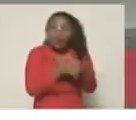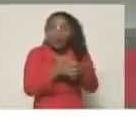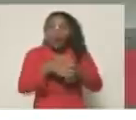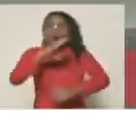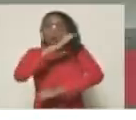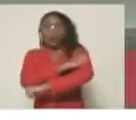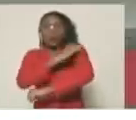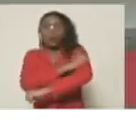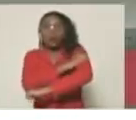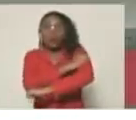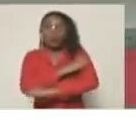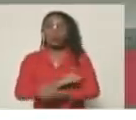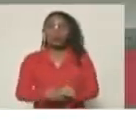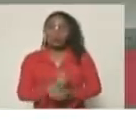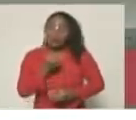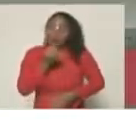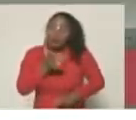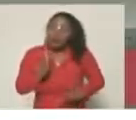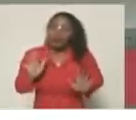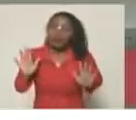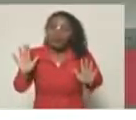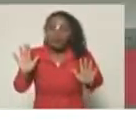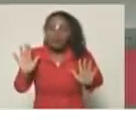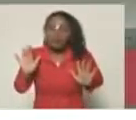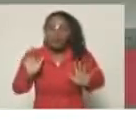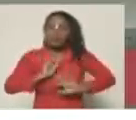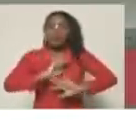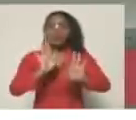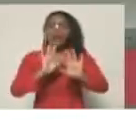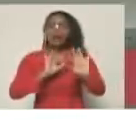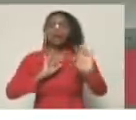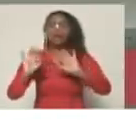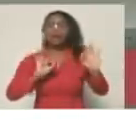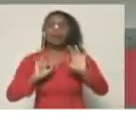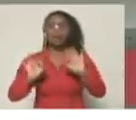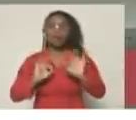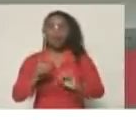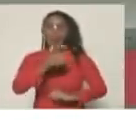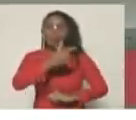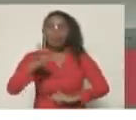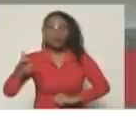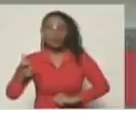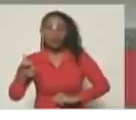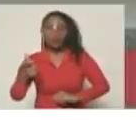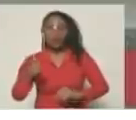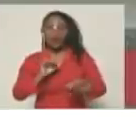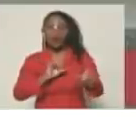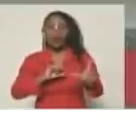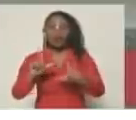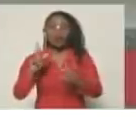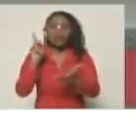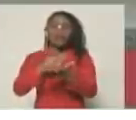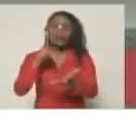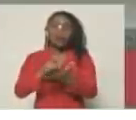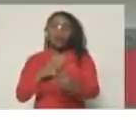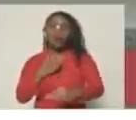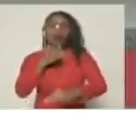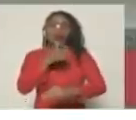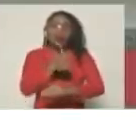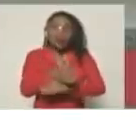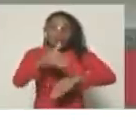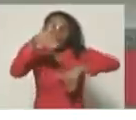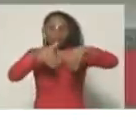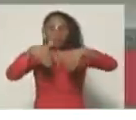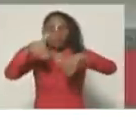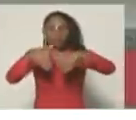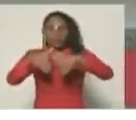oposición, bueno, están preparando sus candidatos y candidatas para ir al certamen electoral,